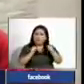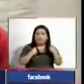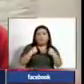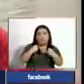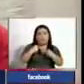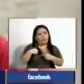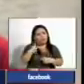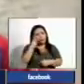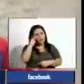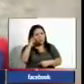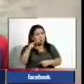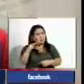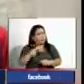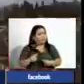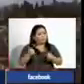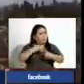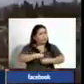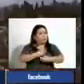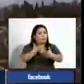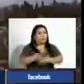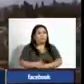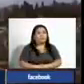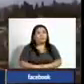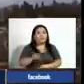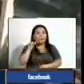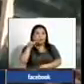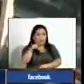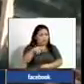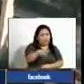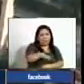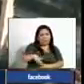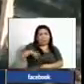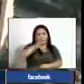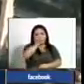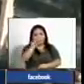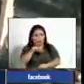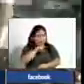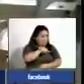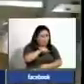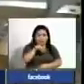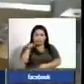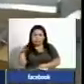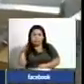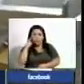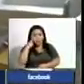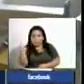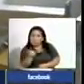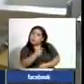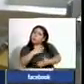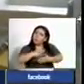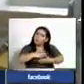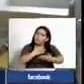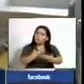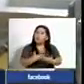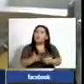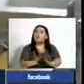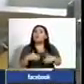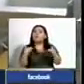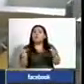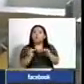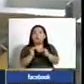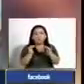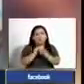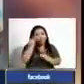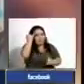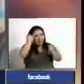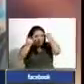Fue algo que vino de forma bastante natural. Del norte al sur del país, el coronavirus sacó lo mejor de las personas y también el genio